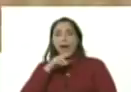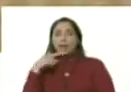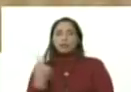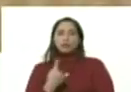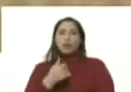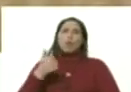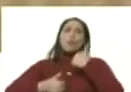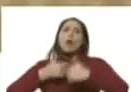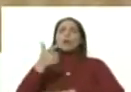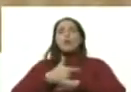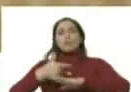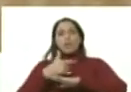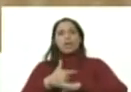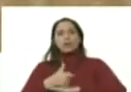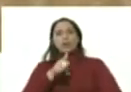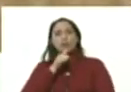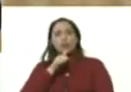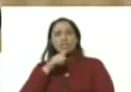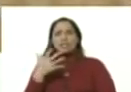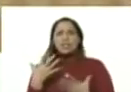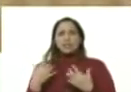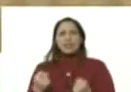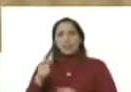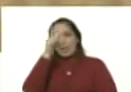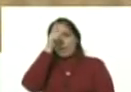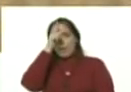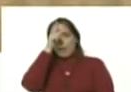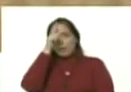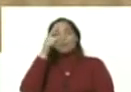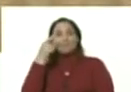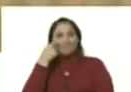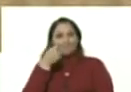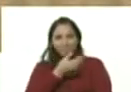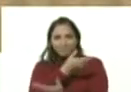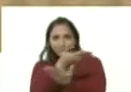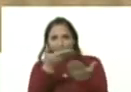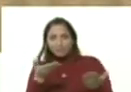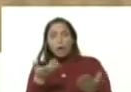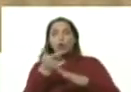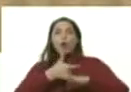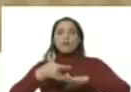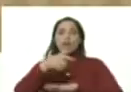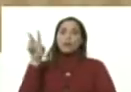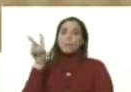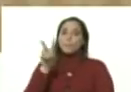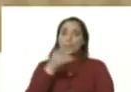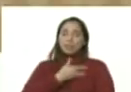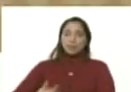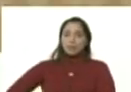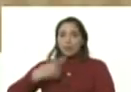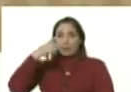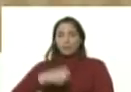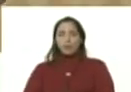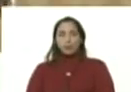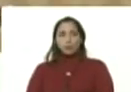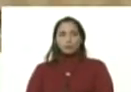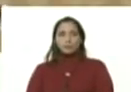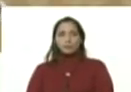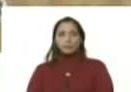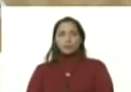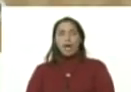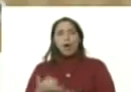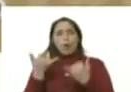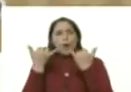es el gobierno con el que se entiende Alemania? Evidentemente, que es el gobierno del presidente Nicolás Maduro. Ahora